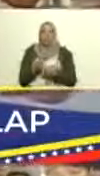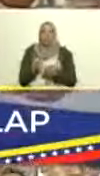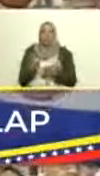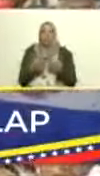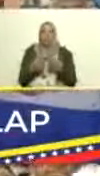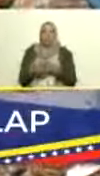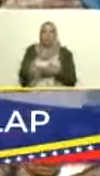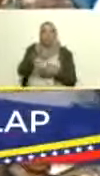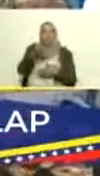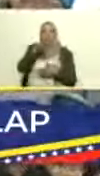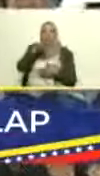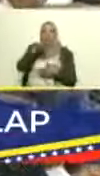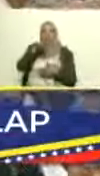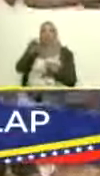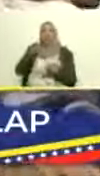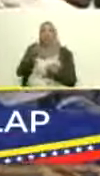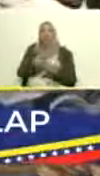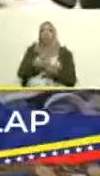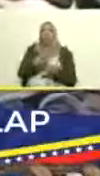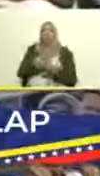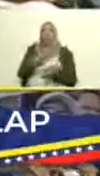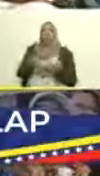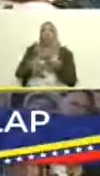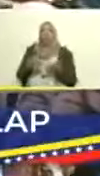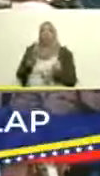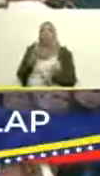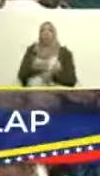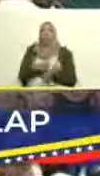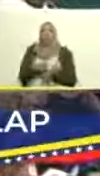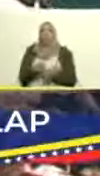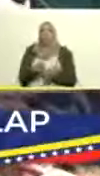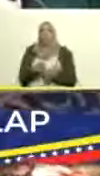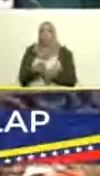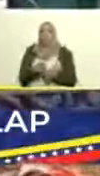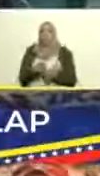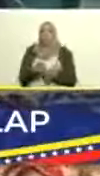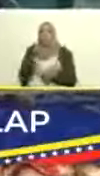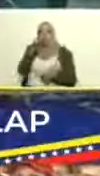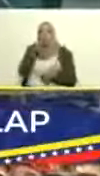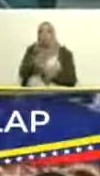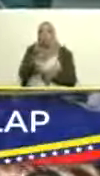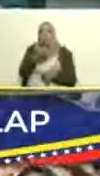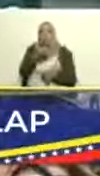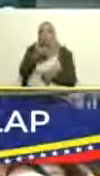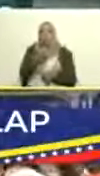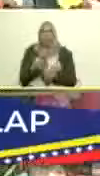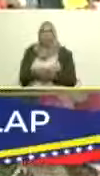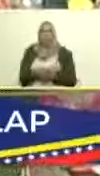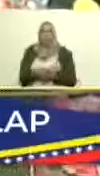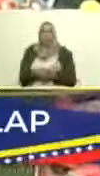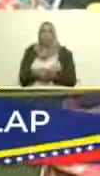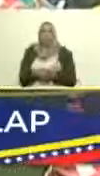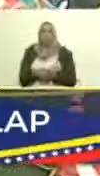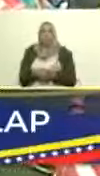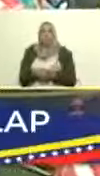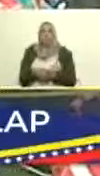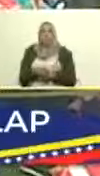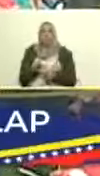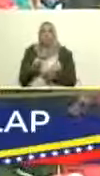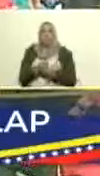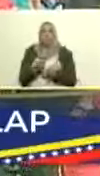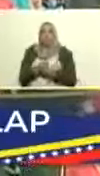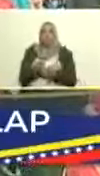jefes de calle, toda esa labor maravillosa que hacemos con el pueblo, comandante jefe. Bueno, fíjate,